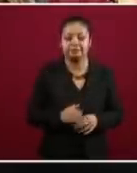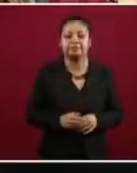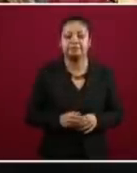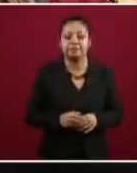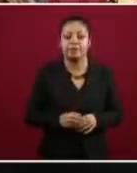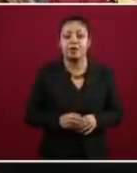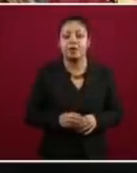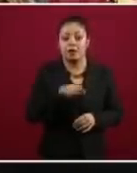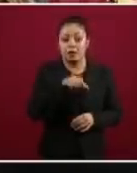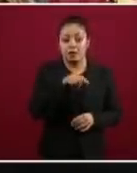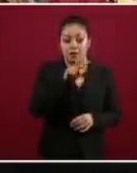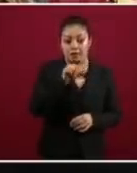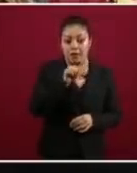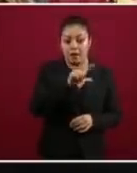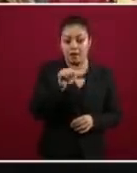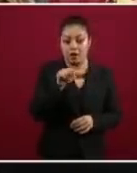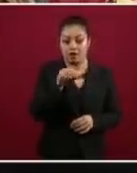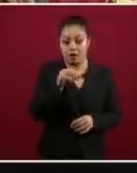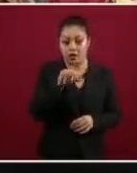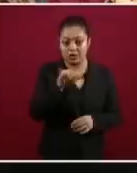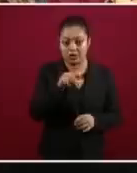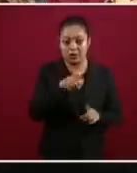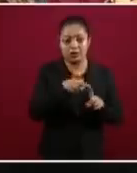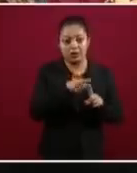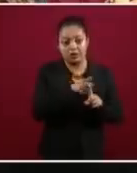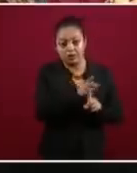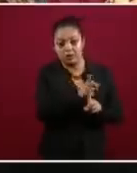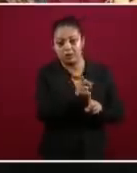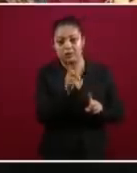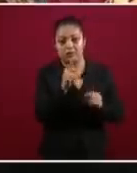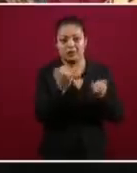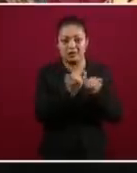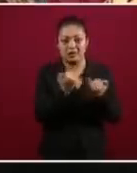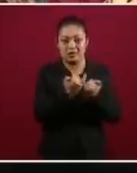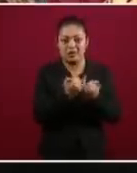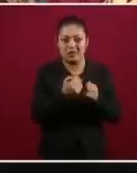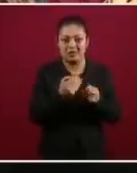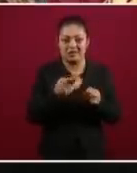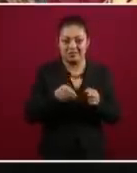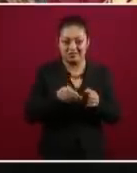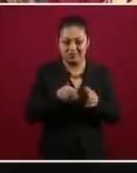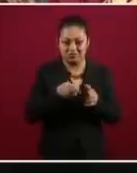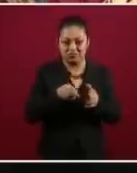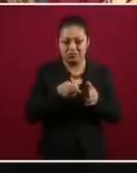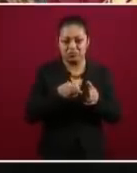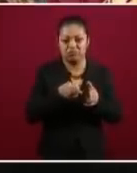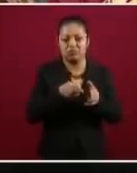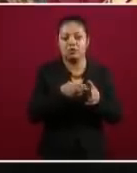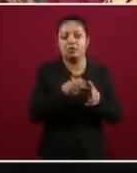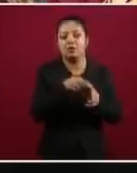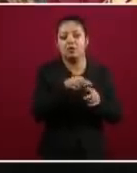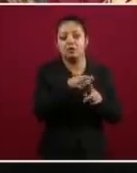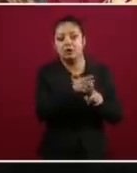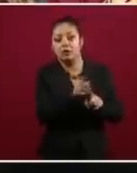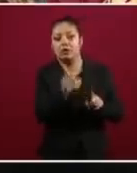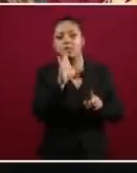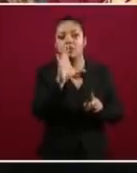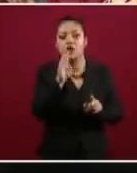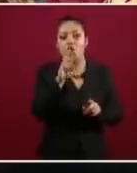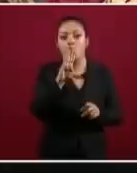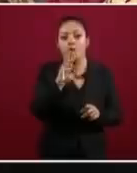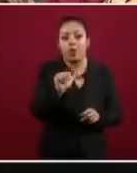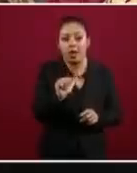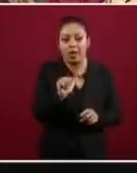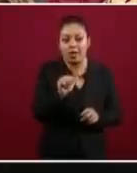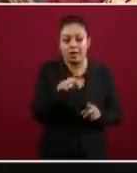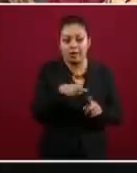Existe de Valladolid, nos vamos por los derechos de vía, tanto de la línea eléctrica como de carretera, rumbo a Cobá. Y